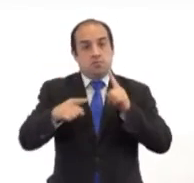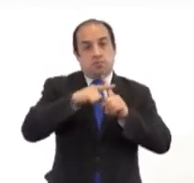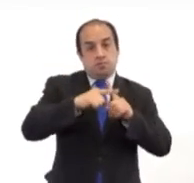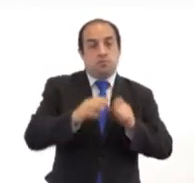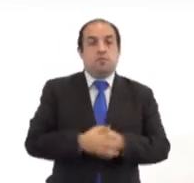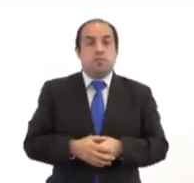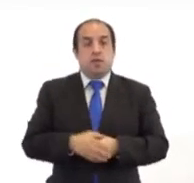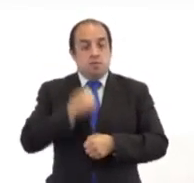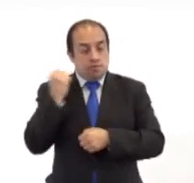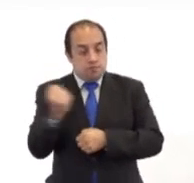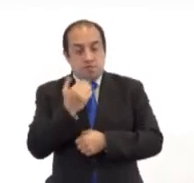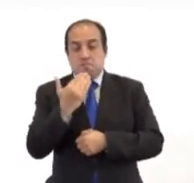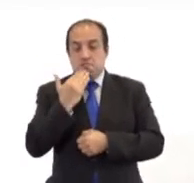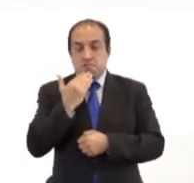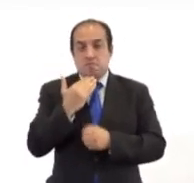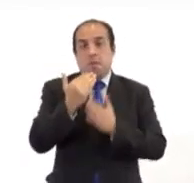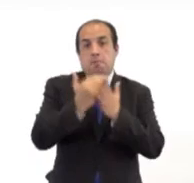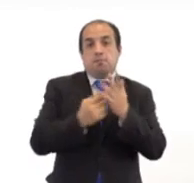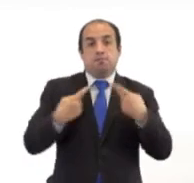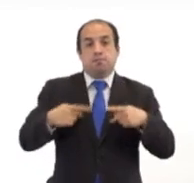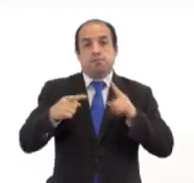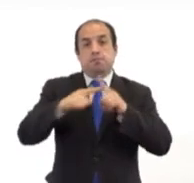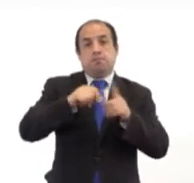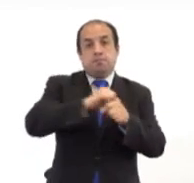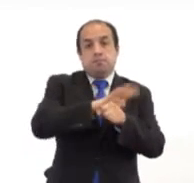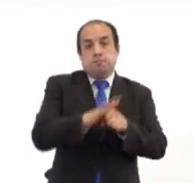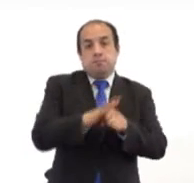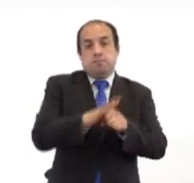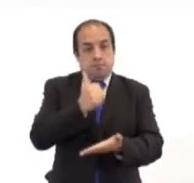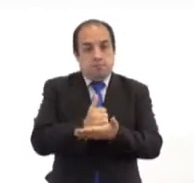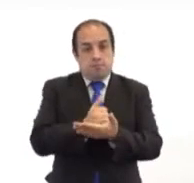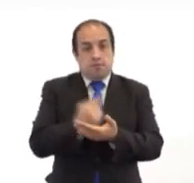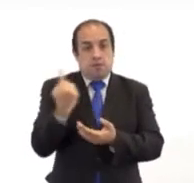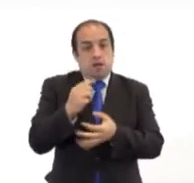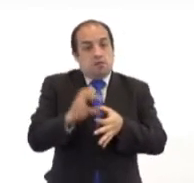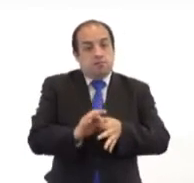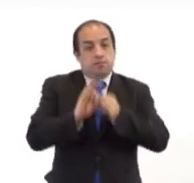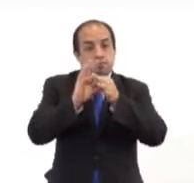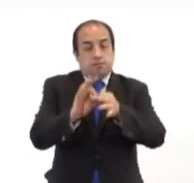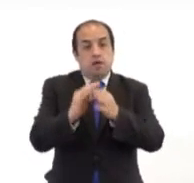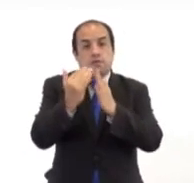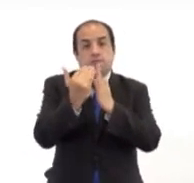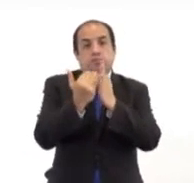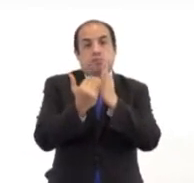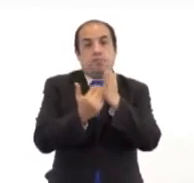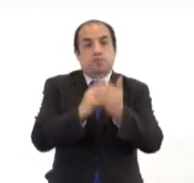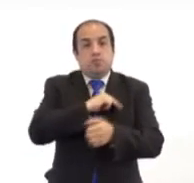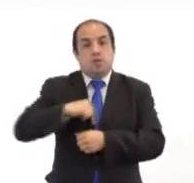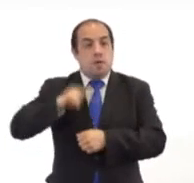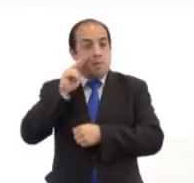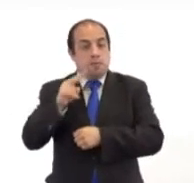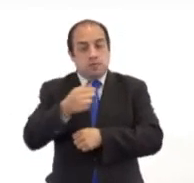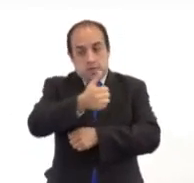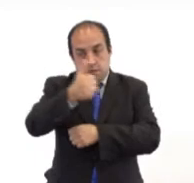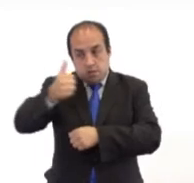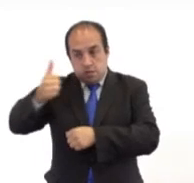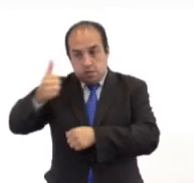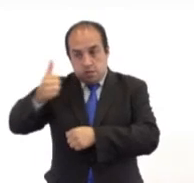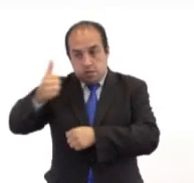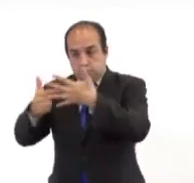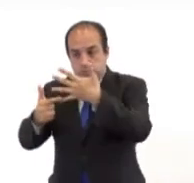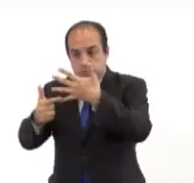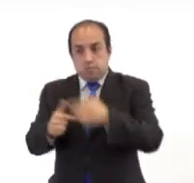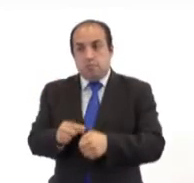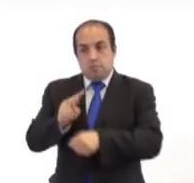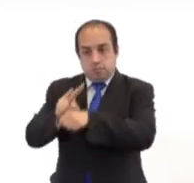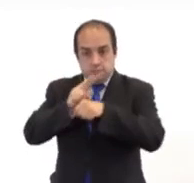afortunadamente, estamos identificando menos personas positivas en la ciudad, que va de la mano con la reducción que hemos estado viendo en todos y cada uno de los indicadores de